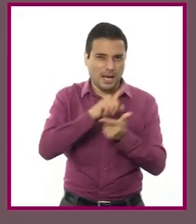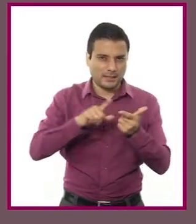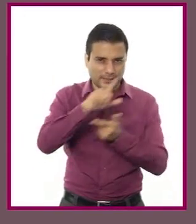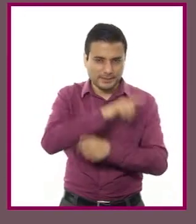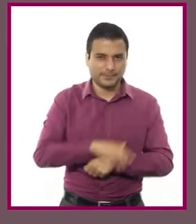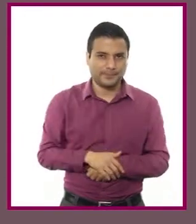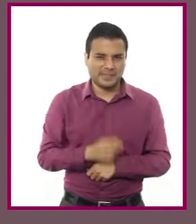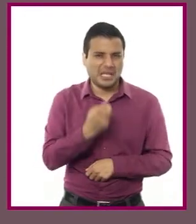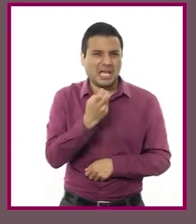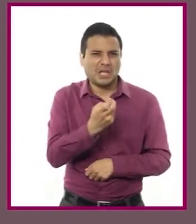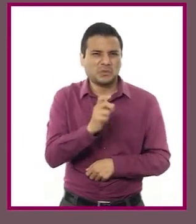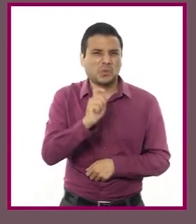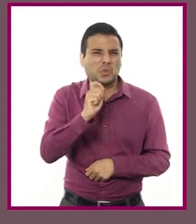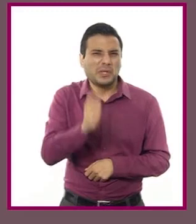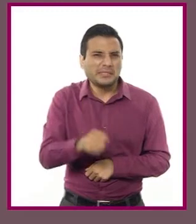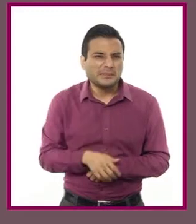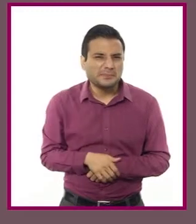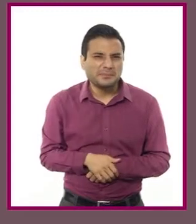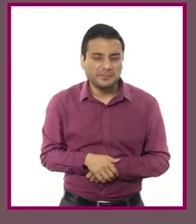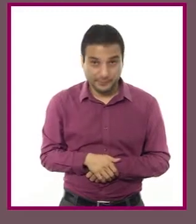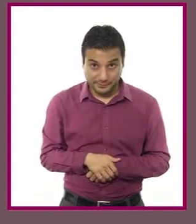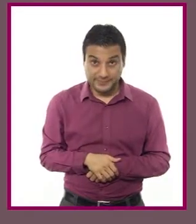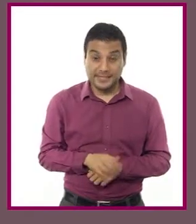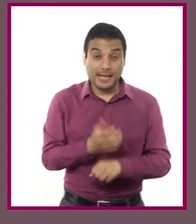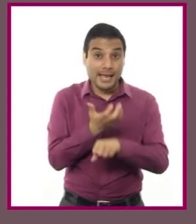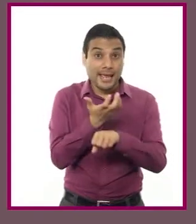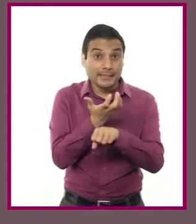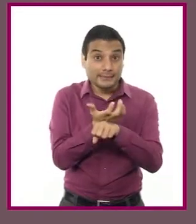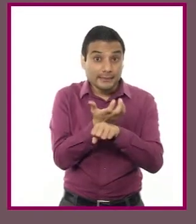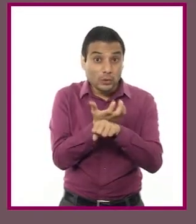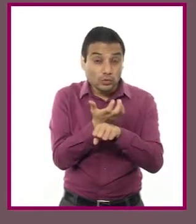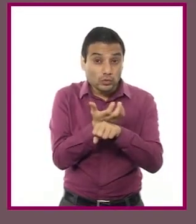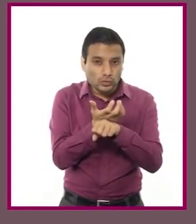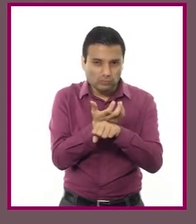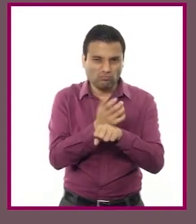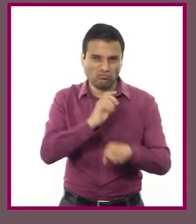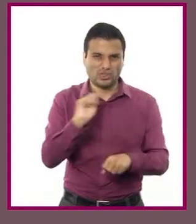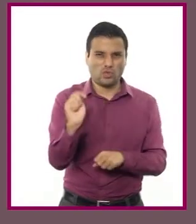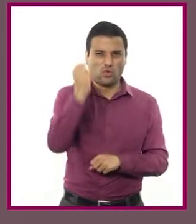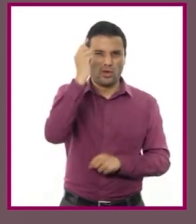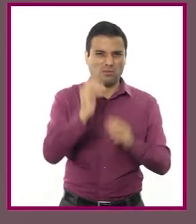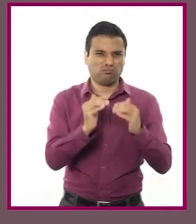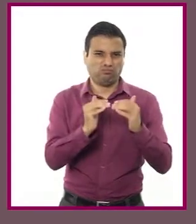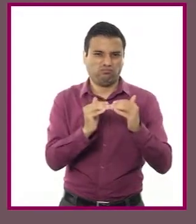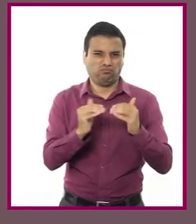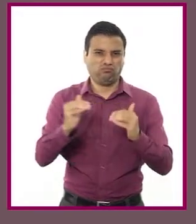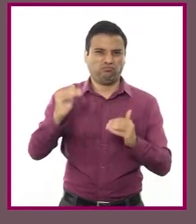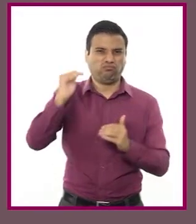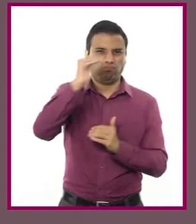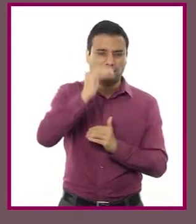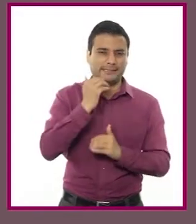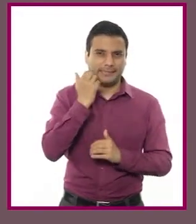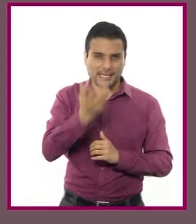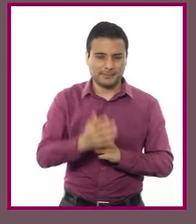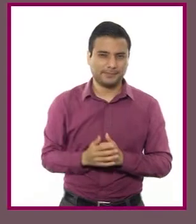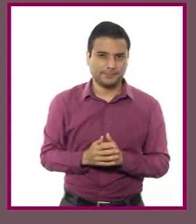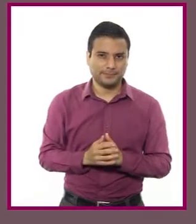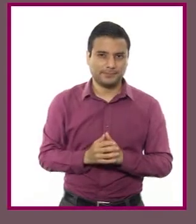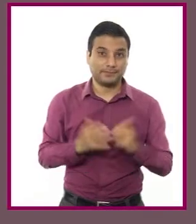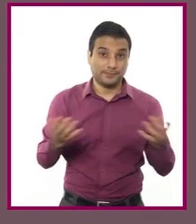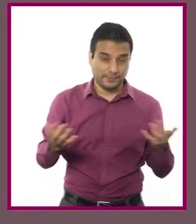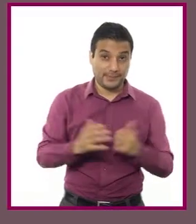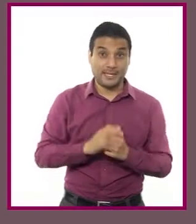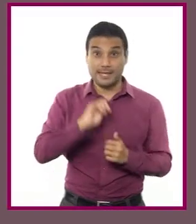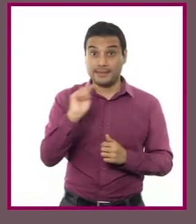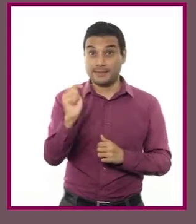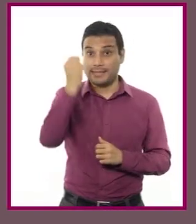Esta iniciativa buscaría sobreponer a los Estados Unidos de América tecnológicamente a la Unión Soviética, pues haría a las armas